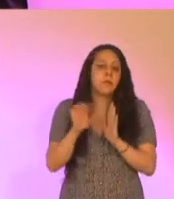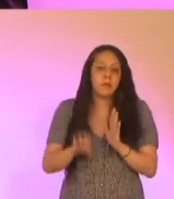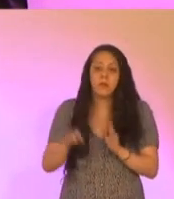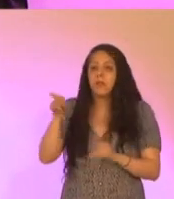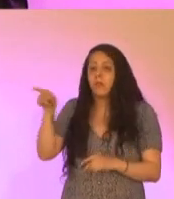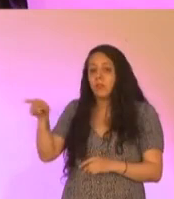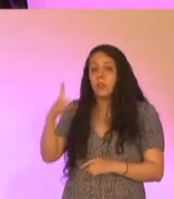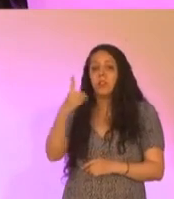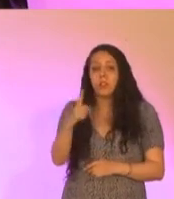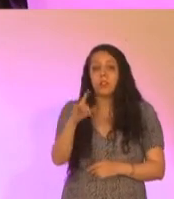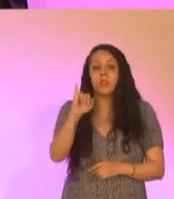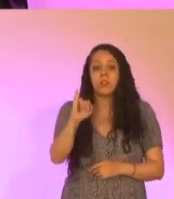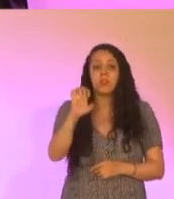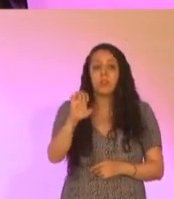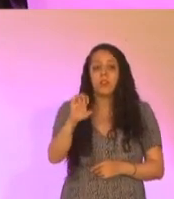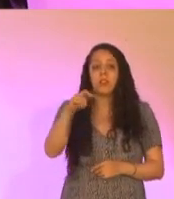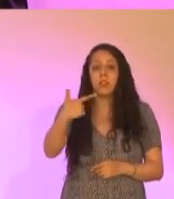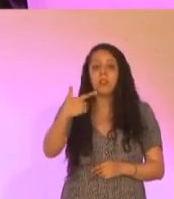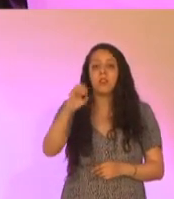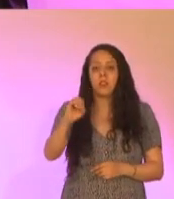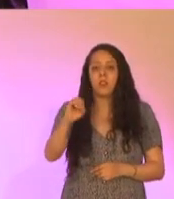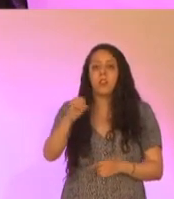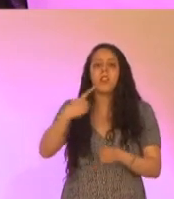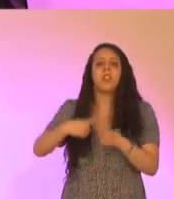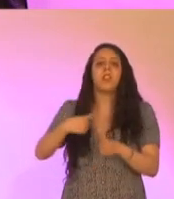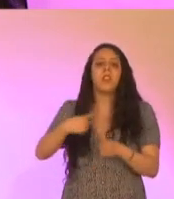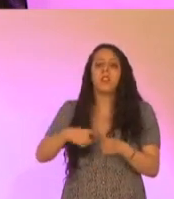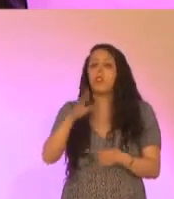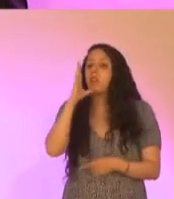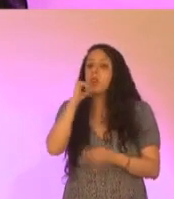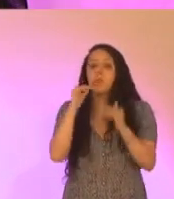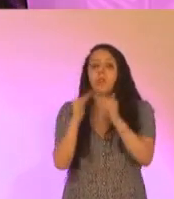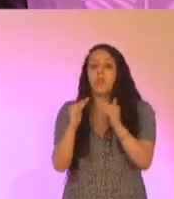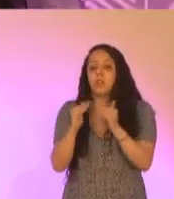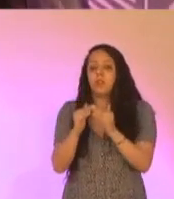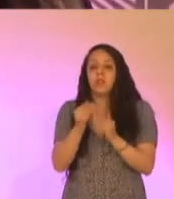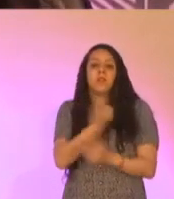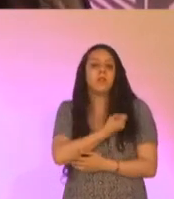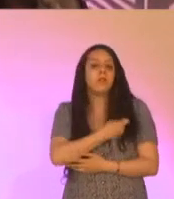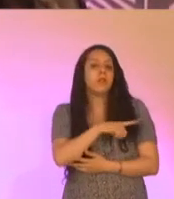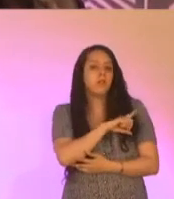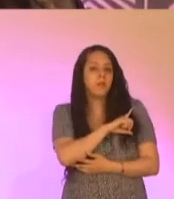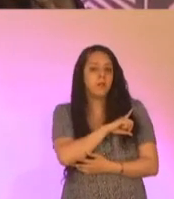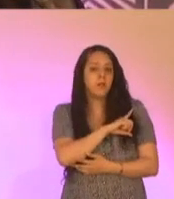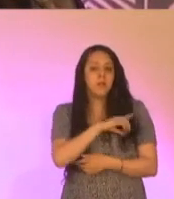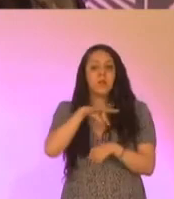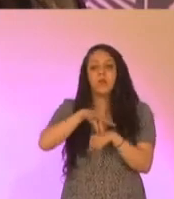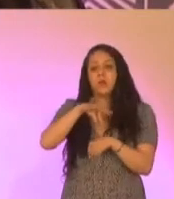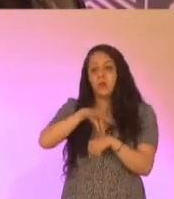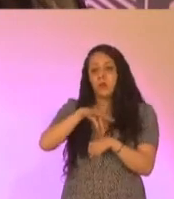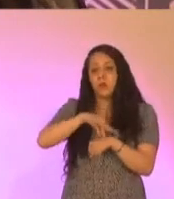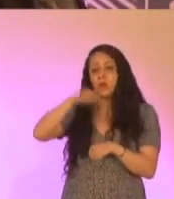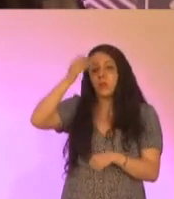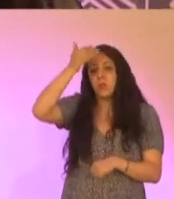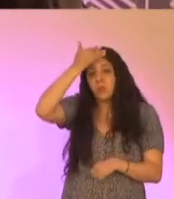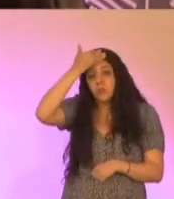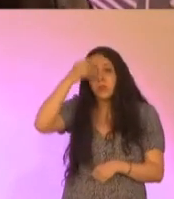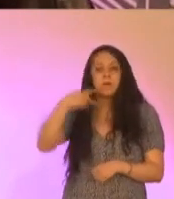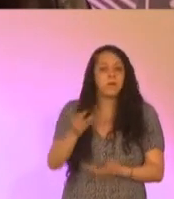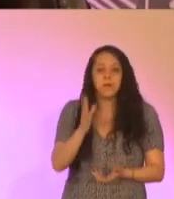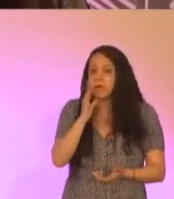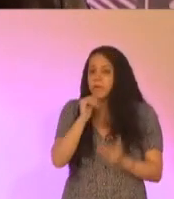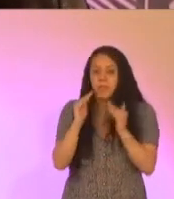que habla sobre el personal de salud no que son definitivamente los grandes héroes de esta historia terrible